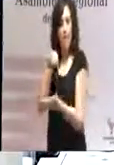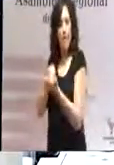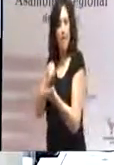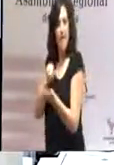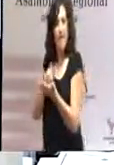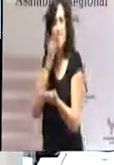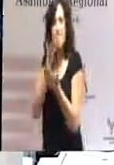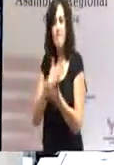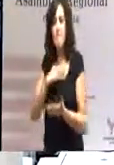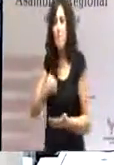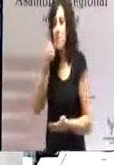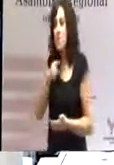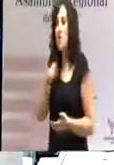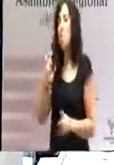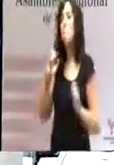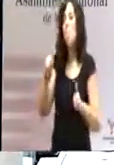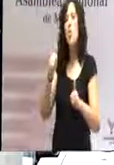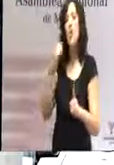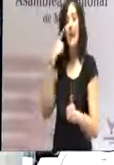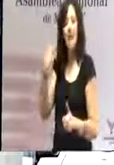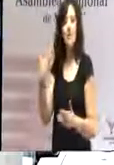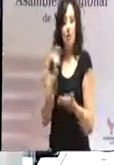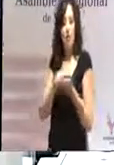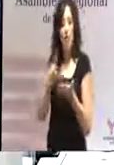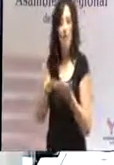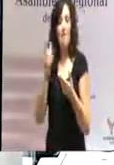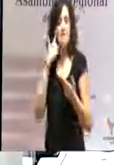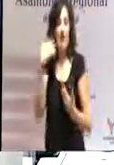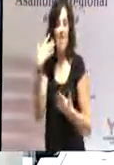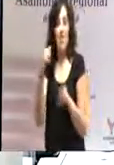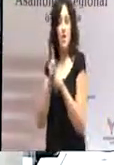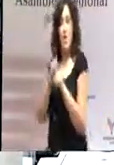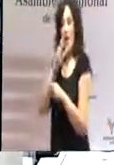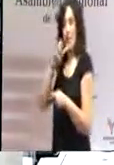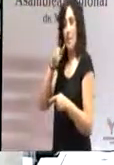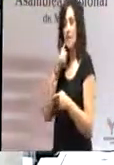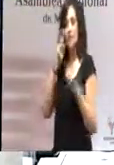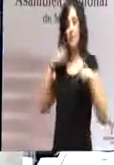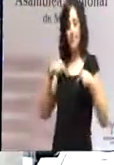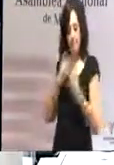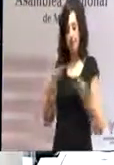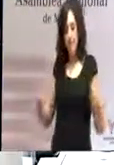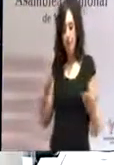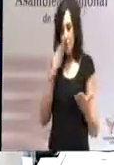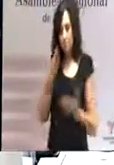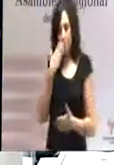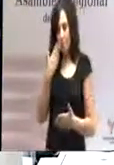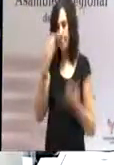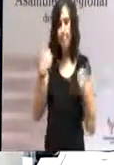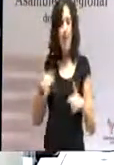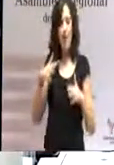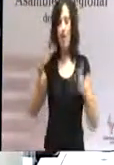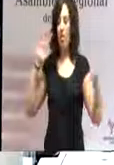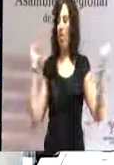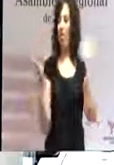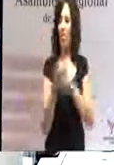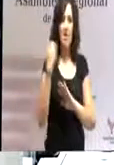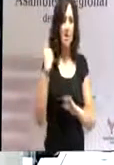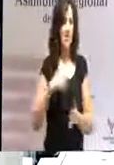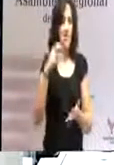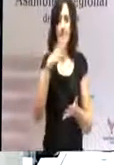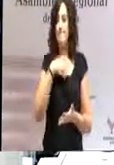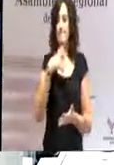le han exigido. Empiece por los clásicos, no le fallará nunca. Sé sincero contigo mismo y de ello se seguirá como de la noche al día, que no pueda